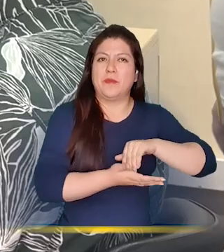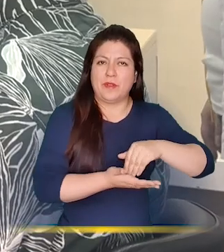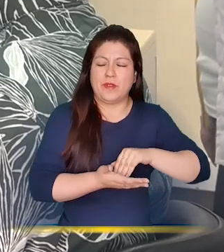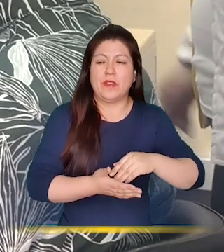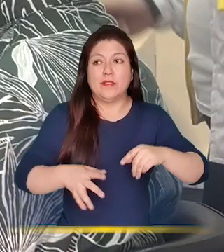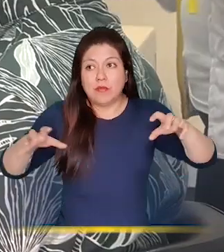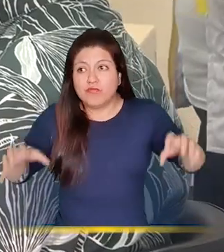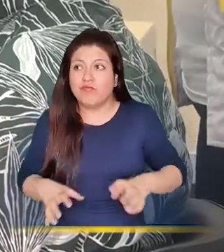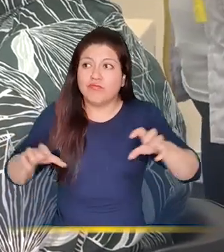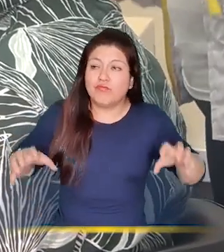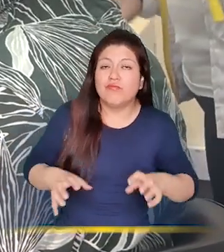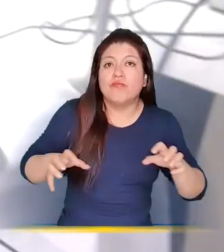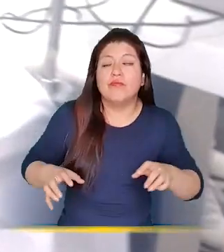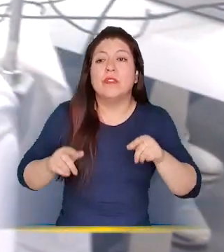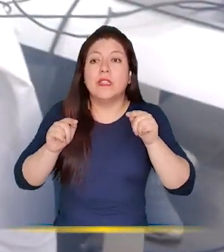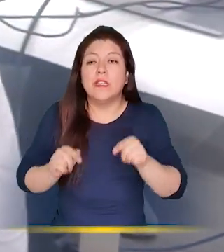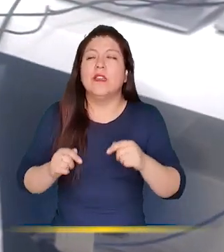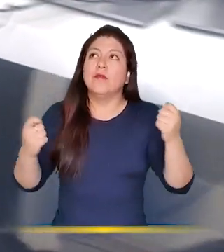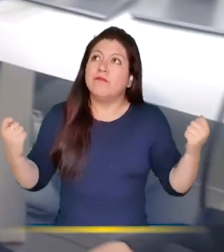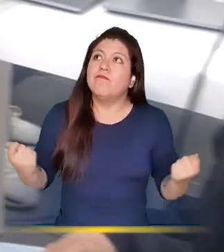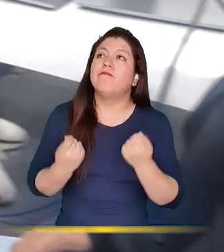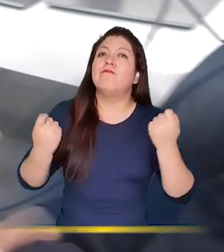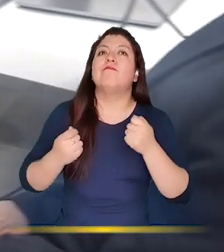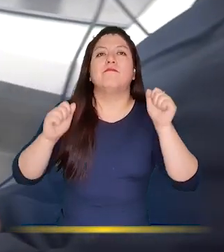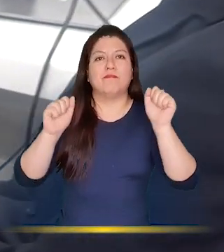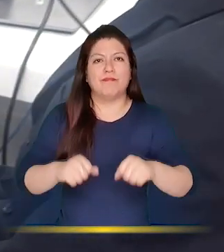fue posible llevar a cabo esta masiva campaña.